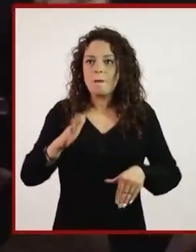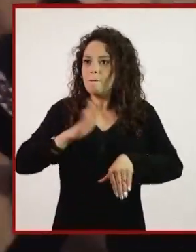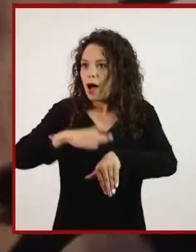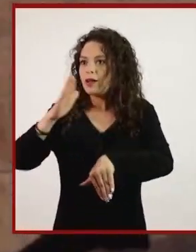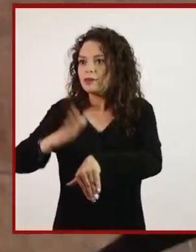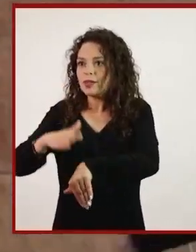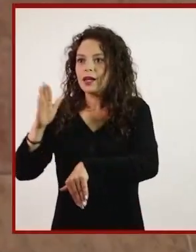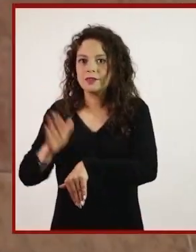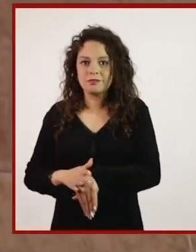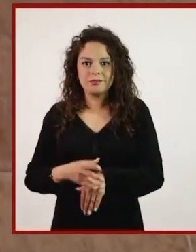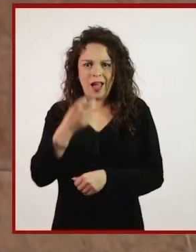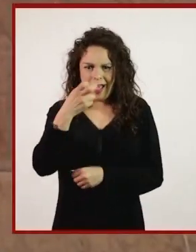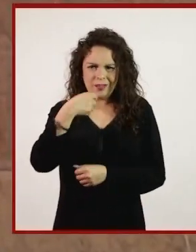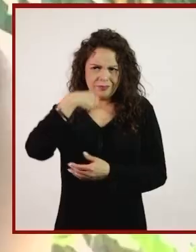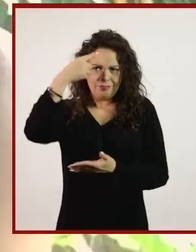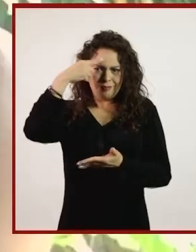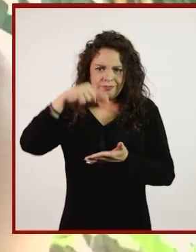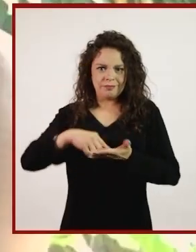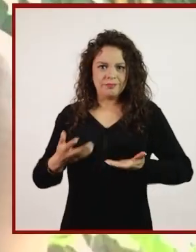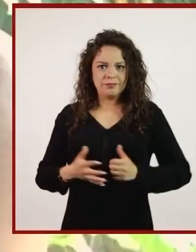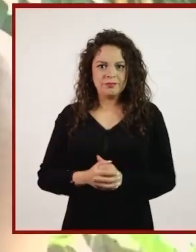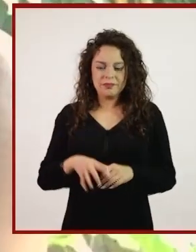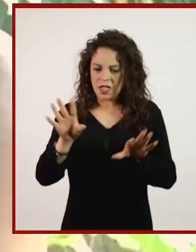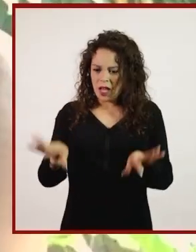podemos abrir estos procesos.